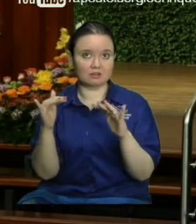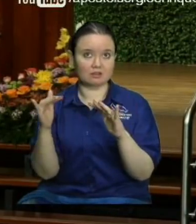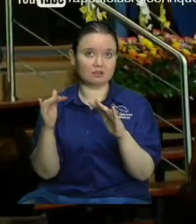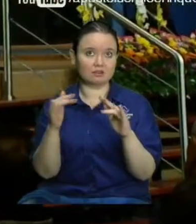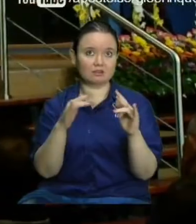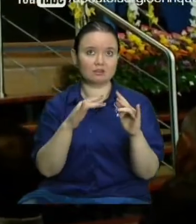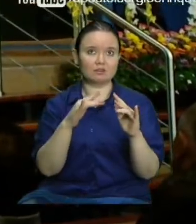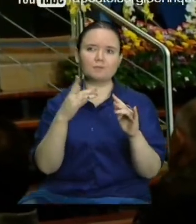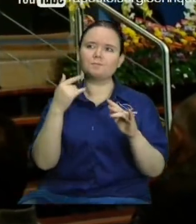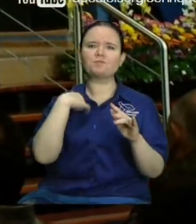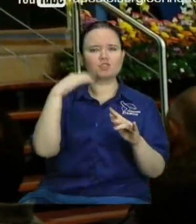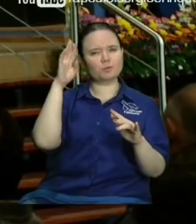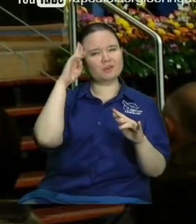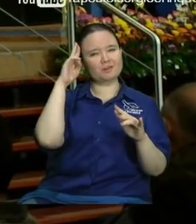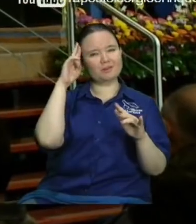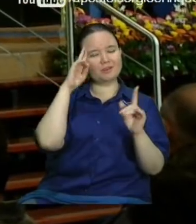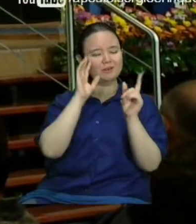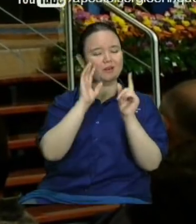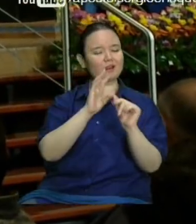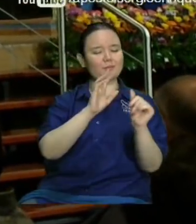Yo me recuerdo que el apóstol contaba eso.